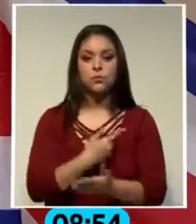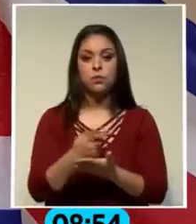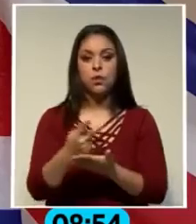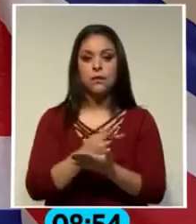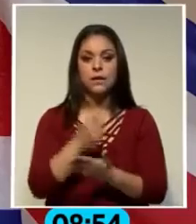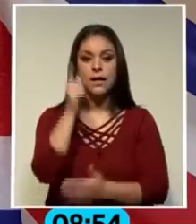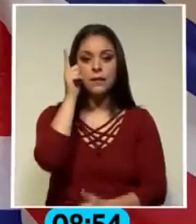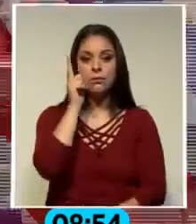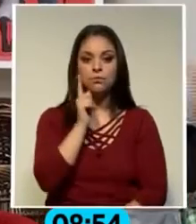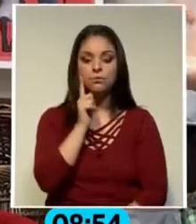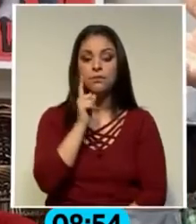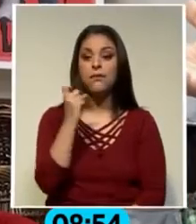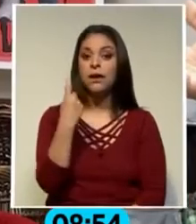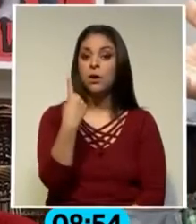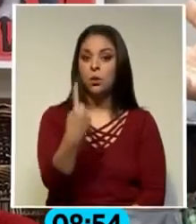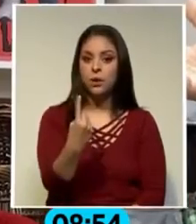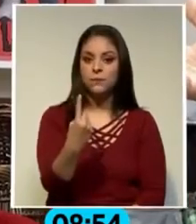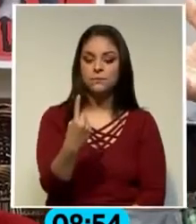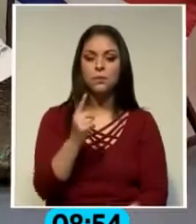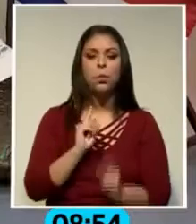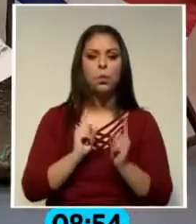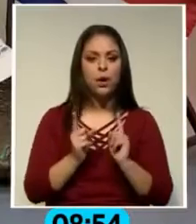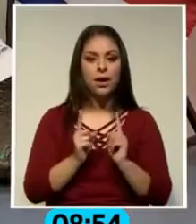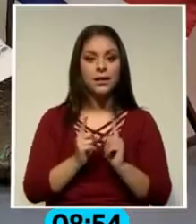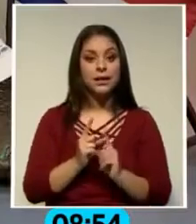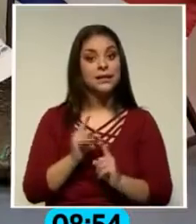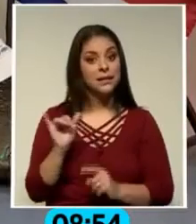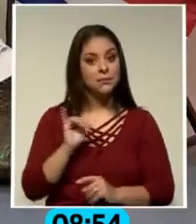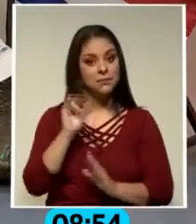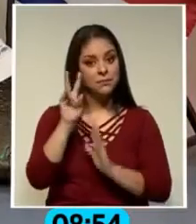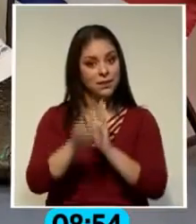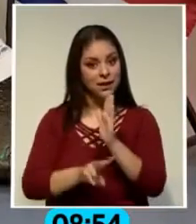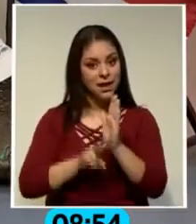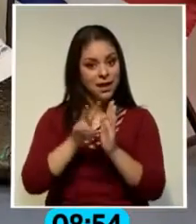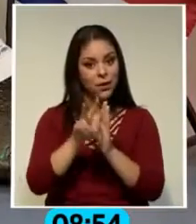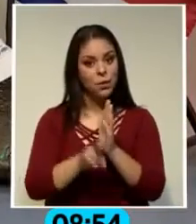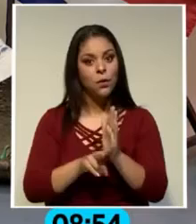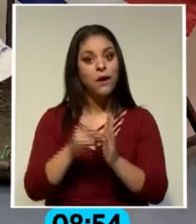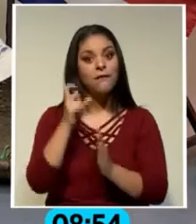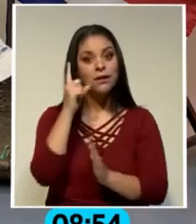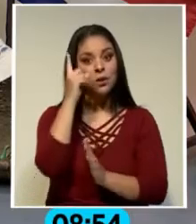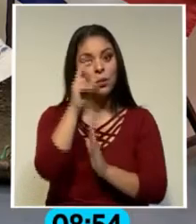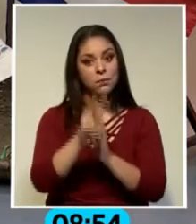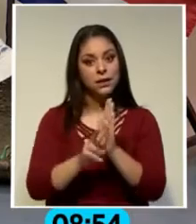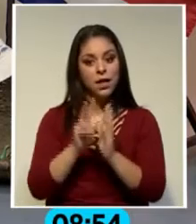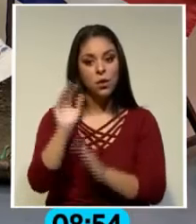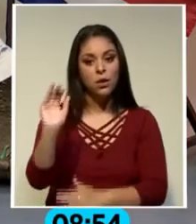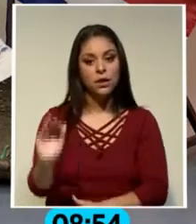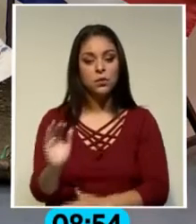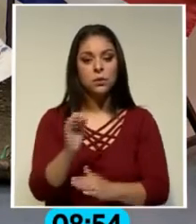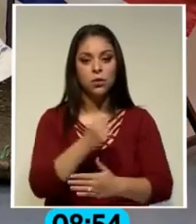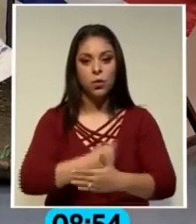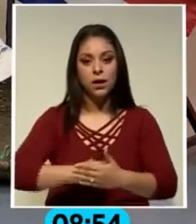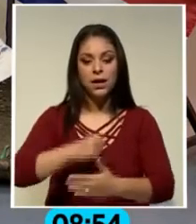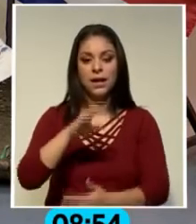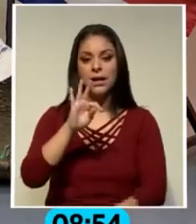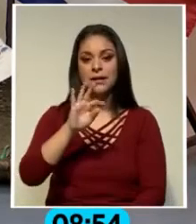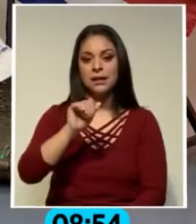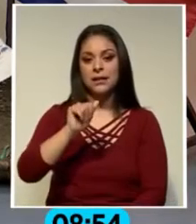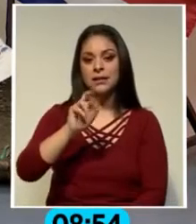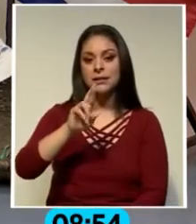de Limón. Falta una. ¿Cuál falta? ¡Ay, un video! ¡Ay, sí, es cierto! Que nos falta un video de un niño que nos va a preparar